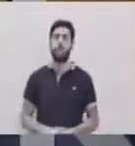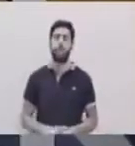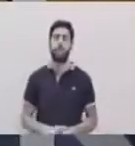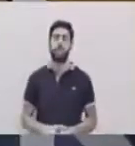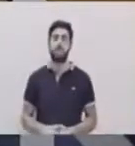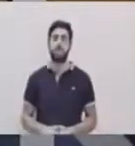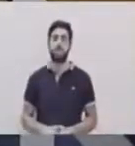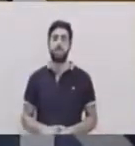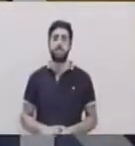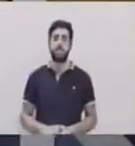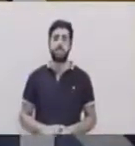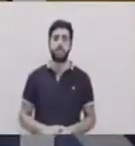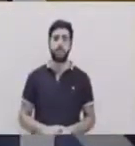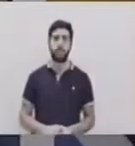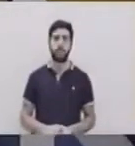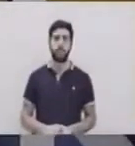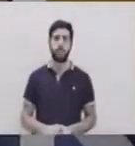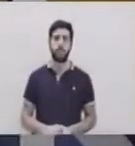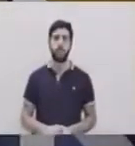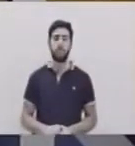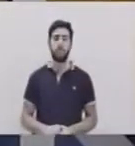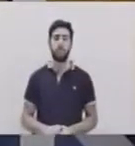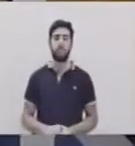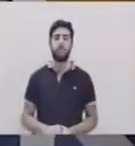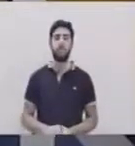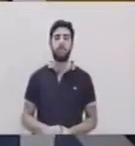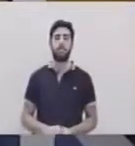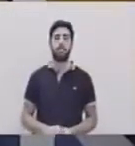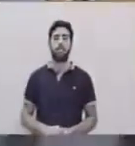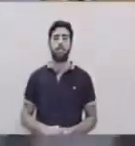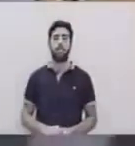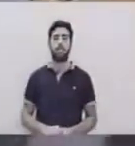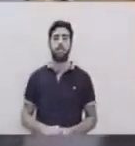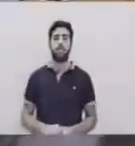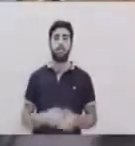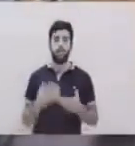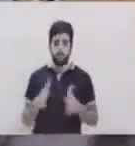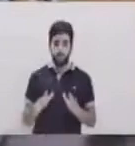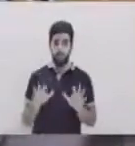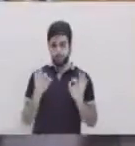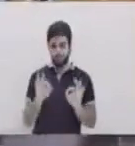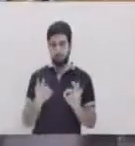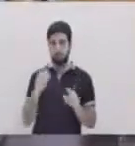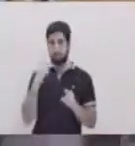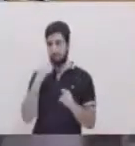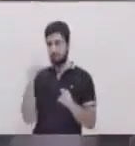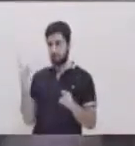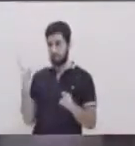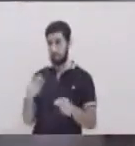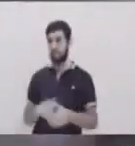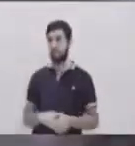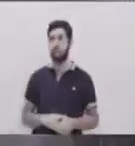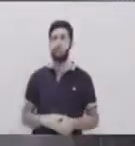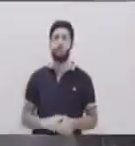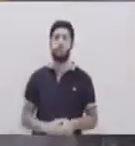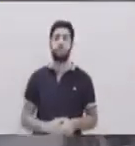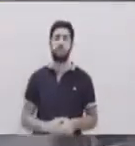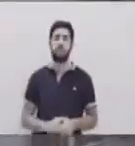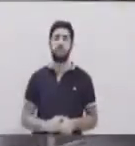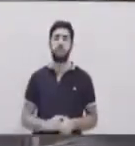Y veamos que obtendremos esta forma. Por